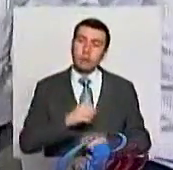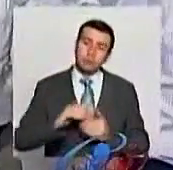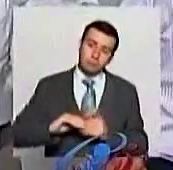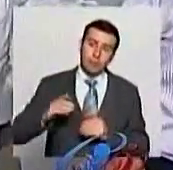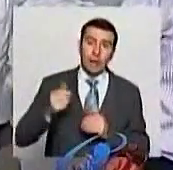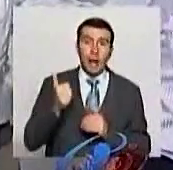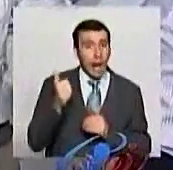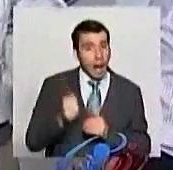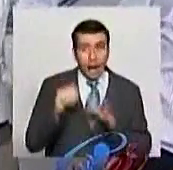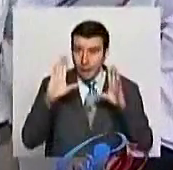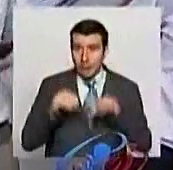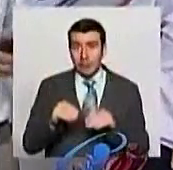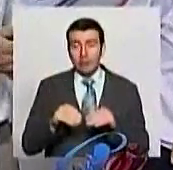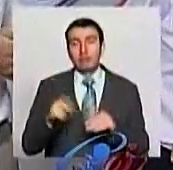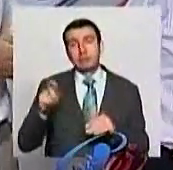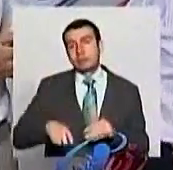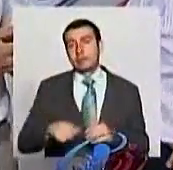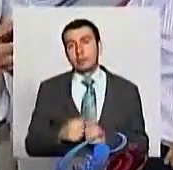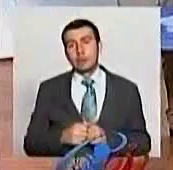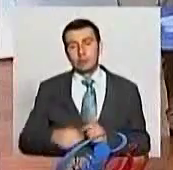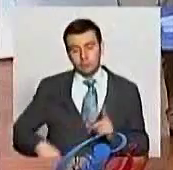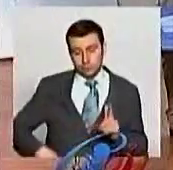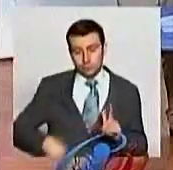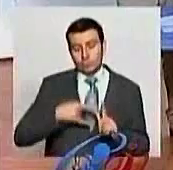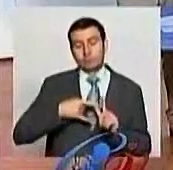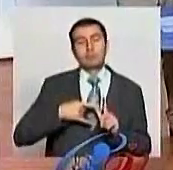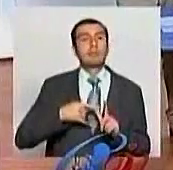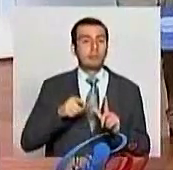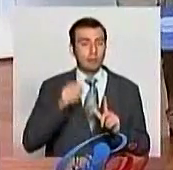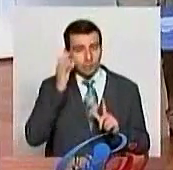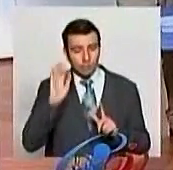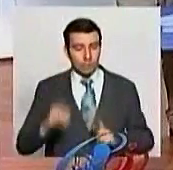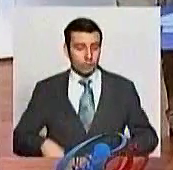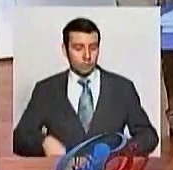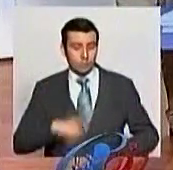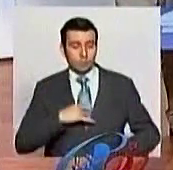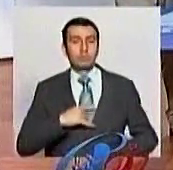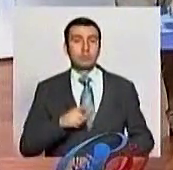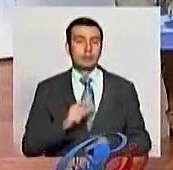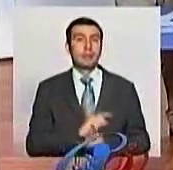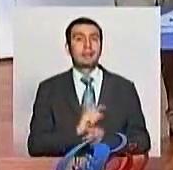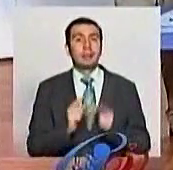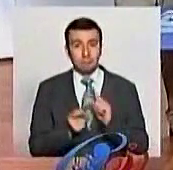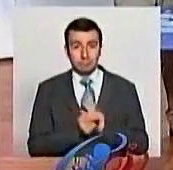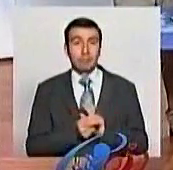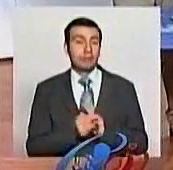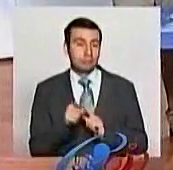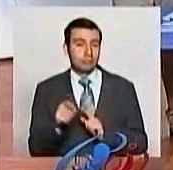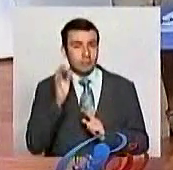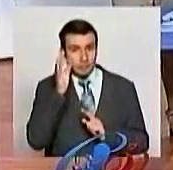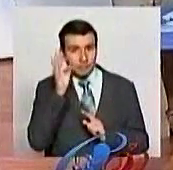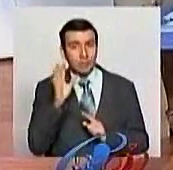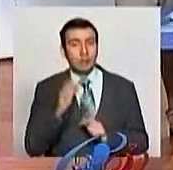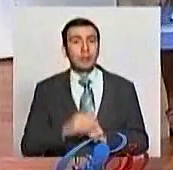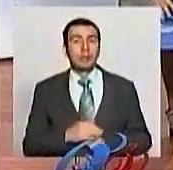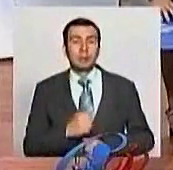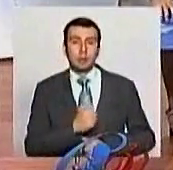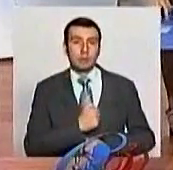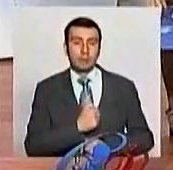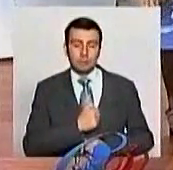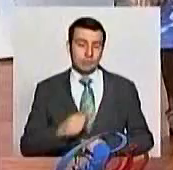apague, ¿cierto? Porque esto podría cambiar la transmisión del impulso dentro del corazón,